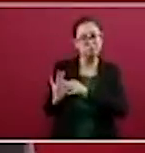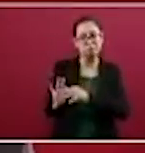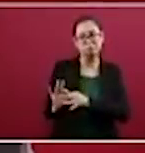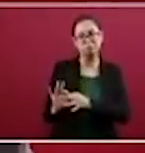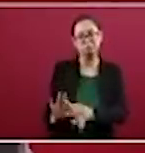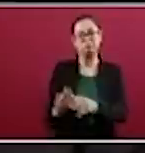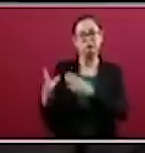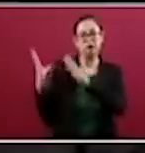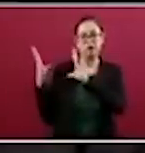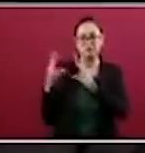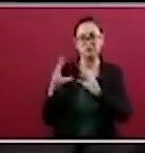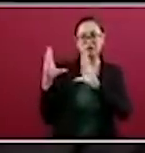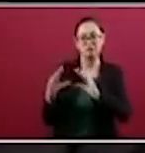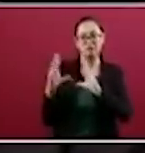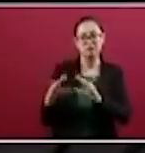nuestra historia,